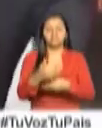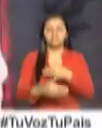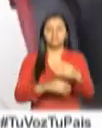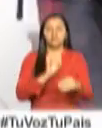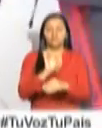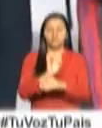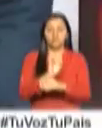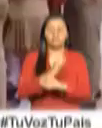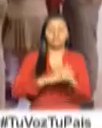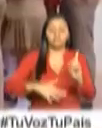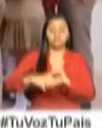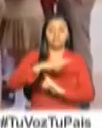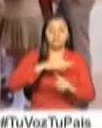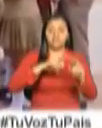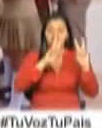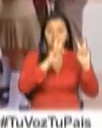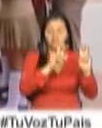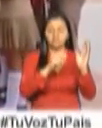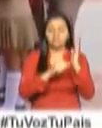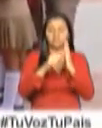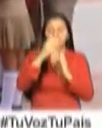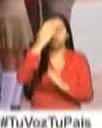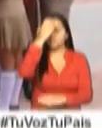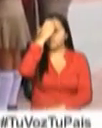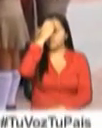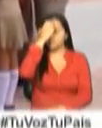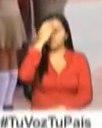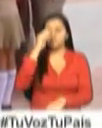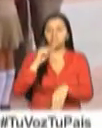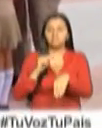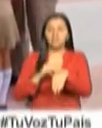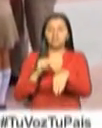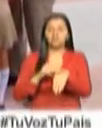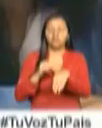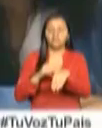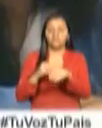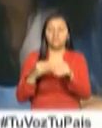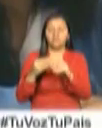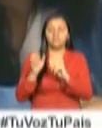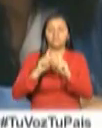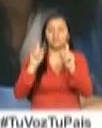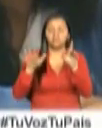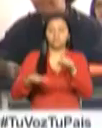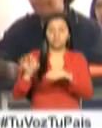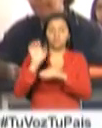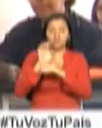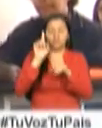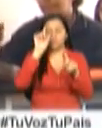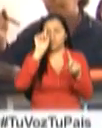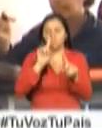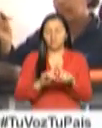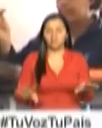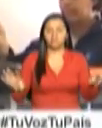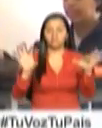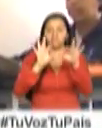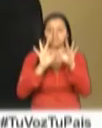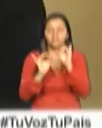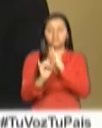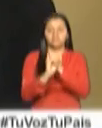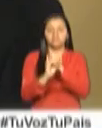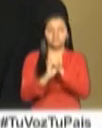este contexto, el Ministerio de Educación y Microsoft de Ecuador firmaron un convenio de cooperación